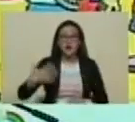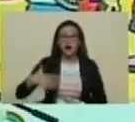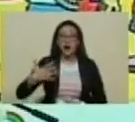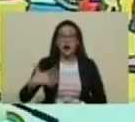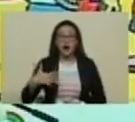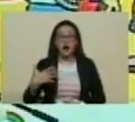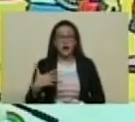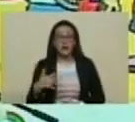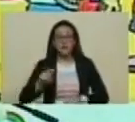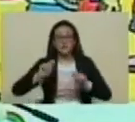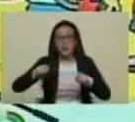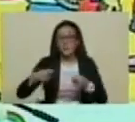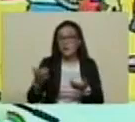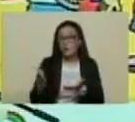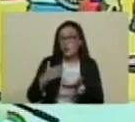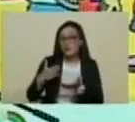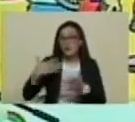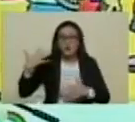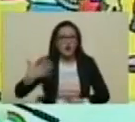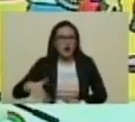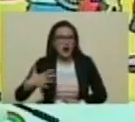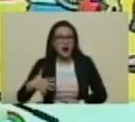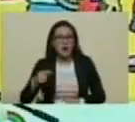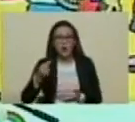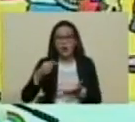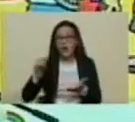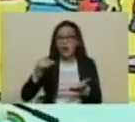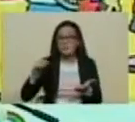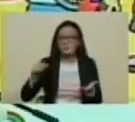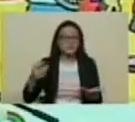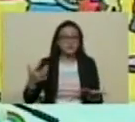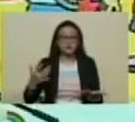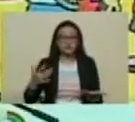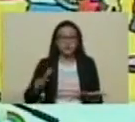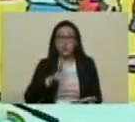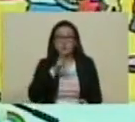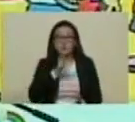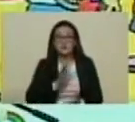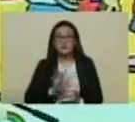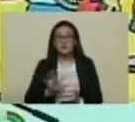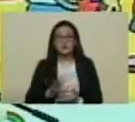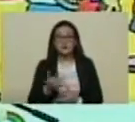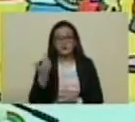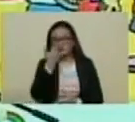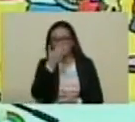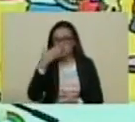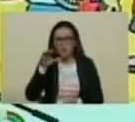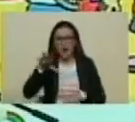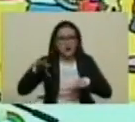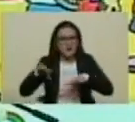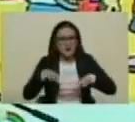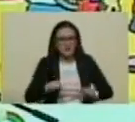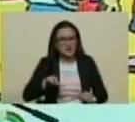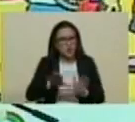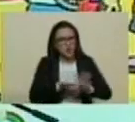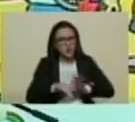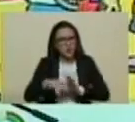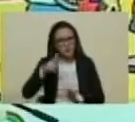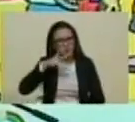uniforme, para venderle un cuadernito, para venderle un lápiz. ¿O miento? ¿El capitalismo no está robando al pueblo en la